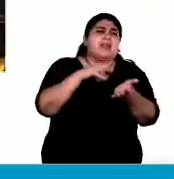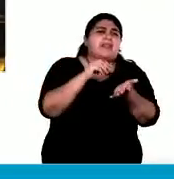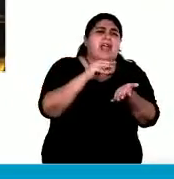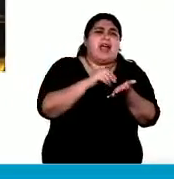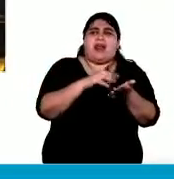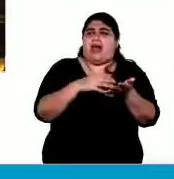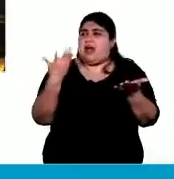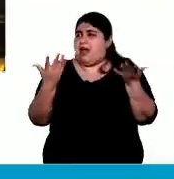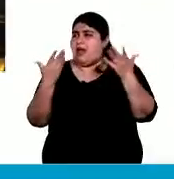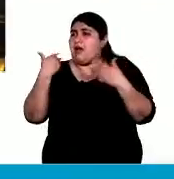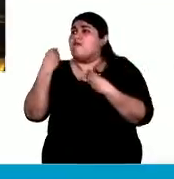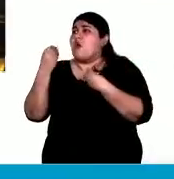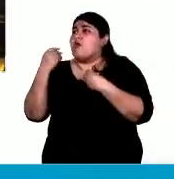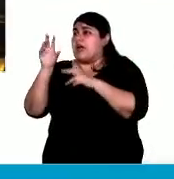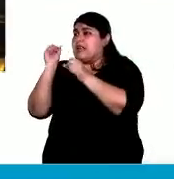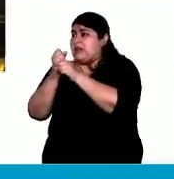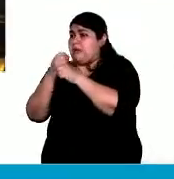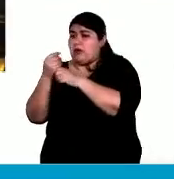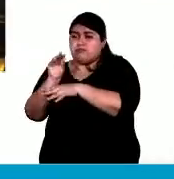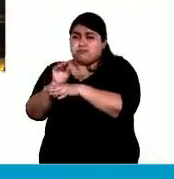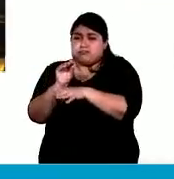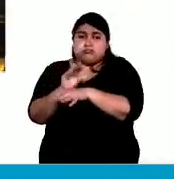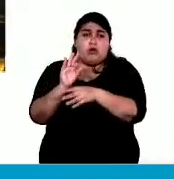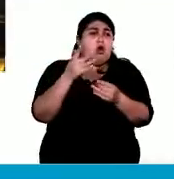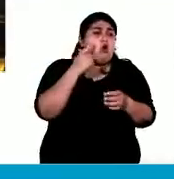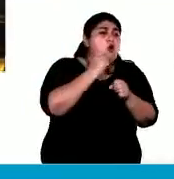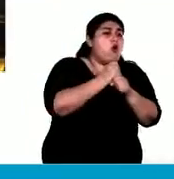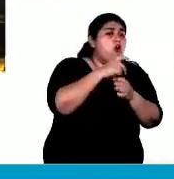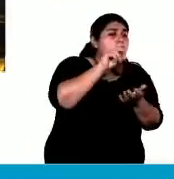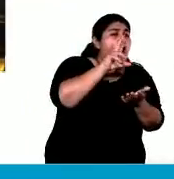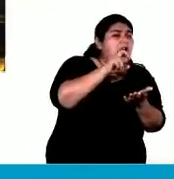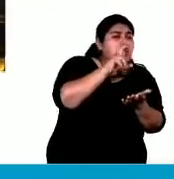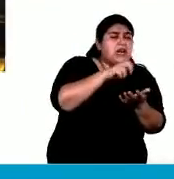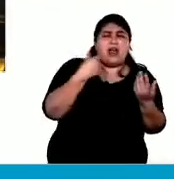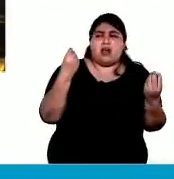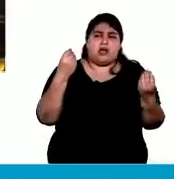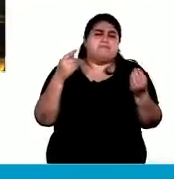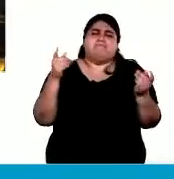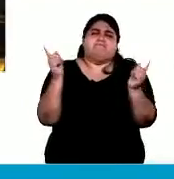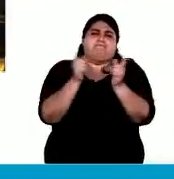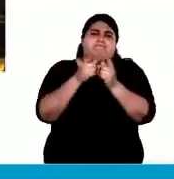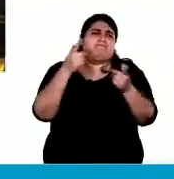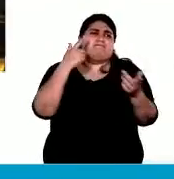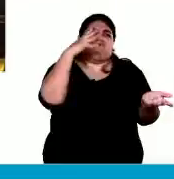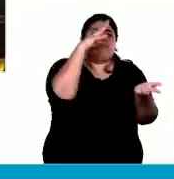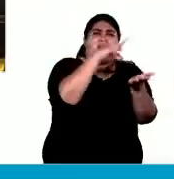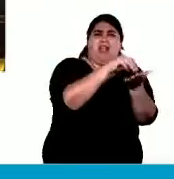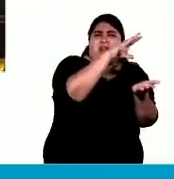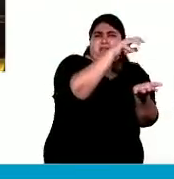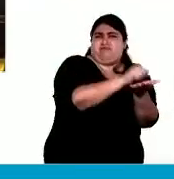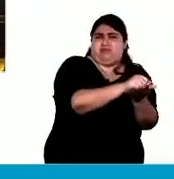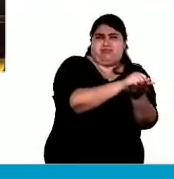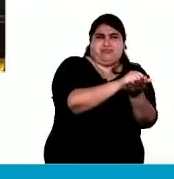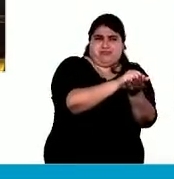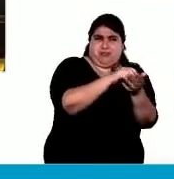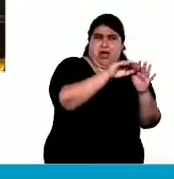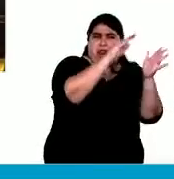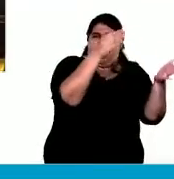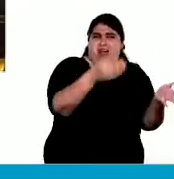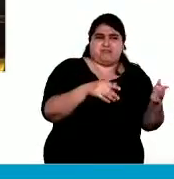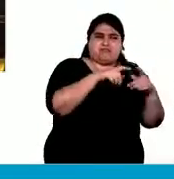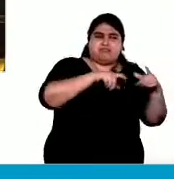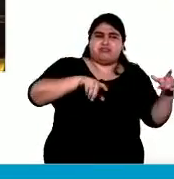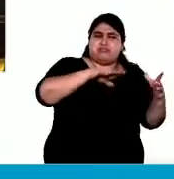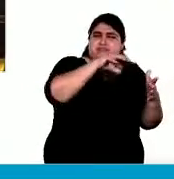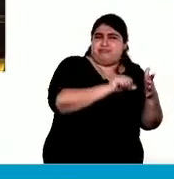o pagar el alquiler y han ocupado una parcela para poder asegurarse un techo sobre sus cabezas y sobre la de sus hijos